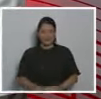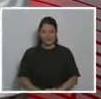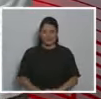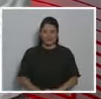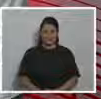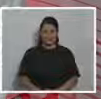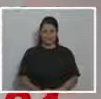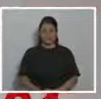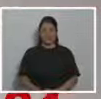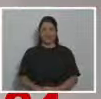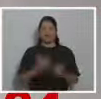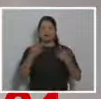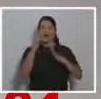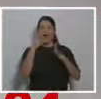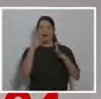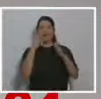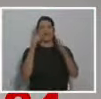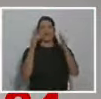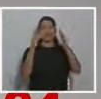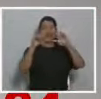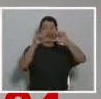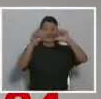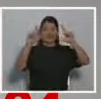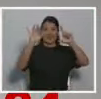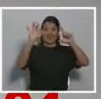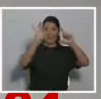A ver, por la asesina, ya lo vi.